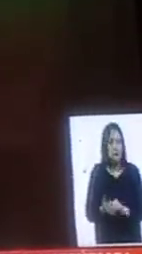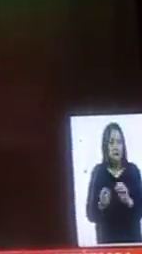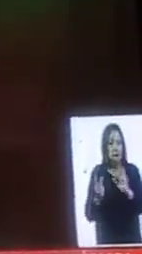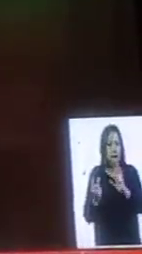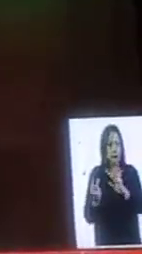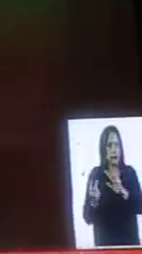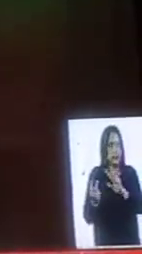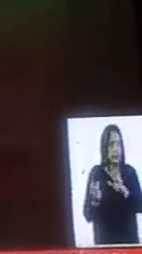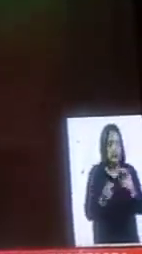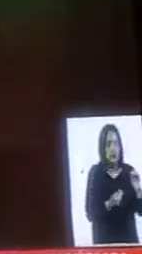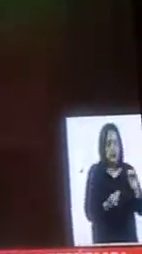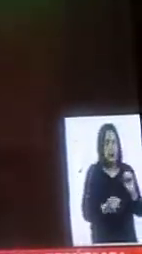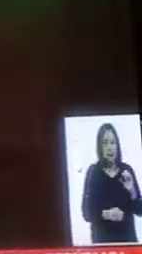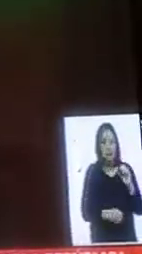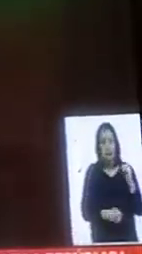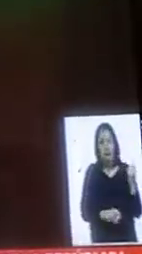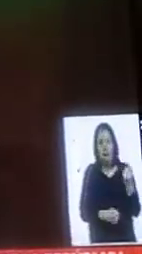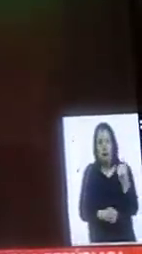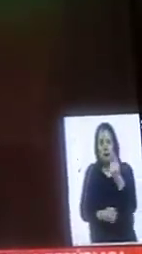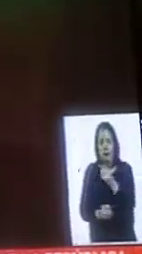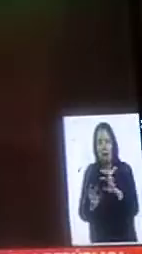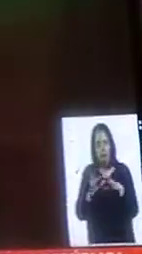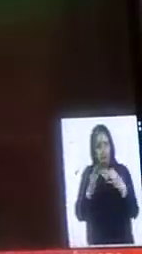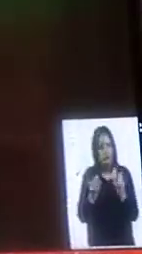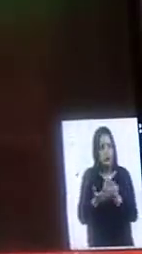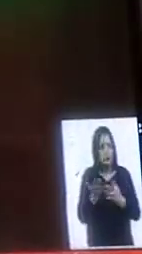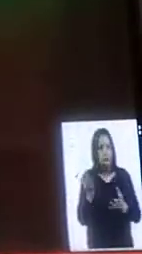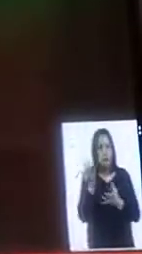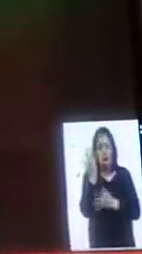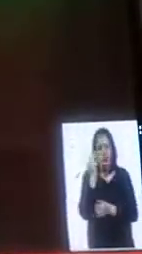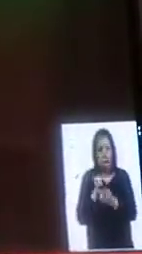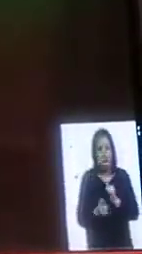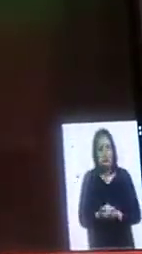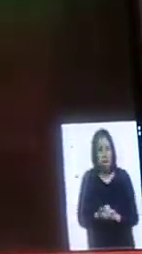700 soles a cada familia vulnerable dado